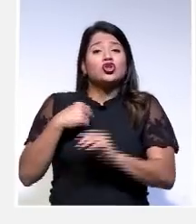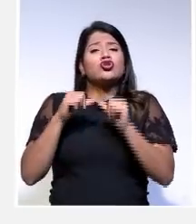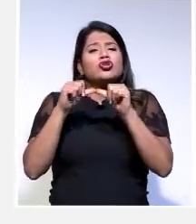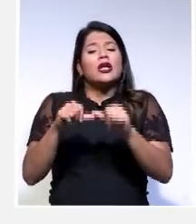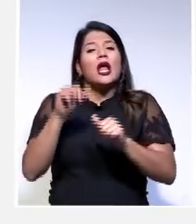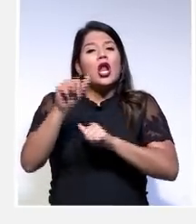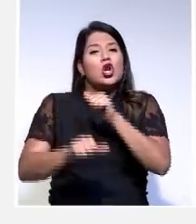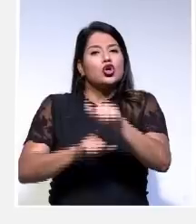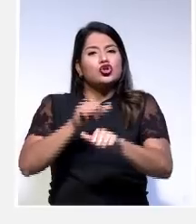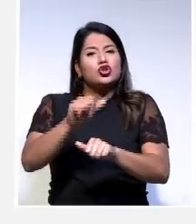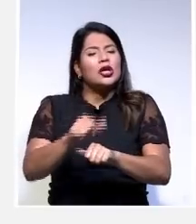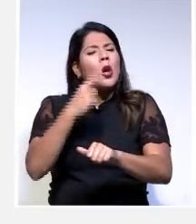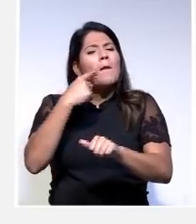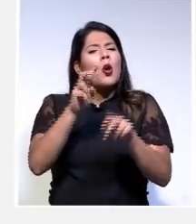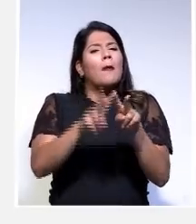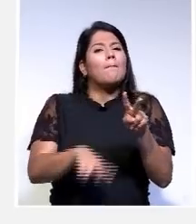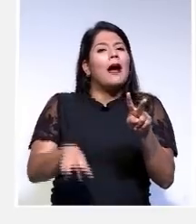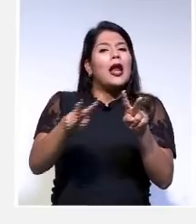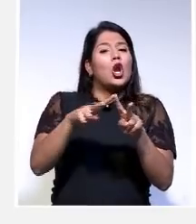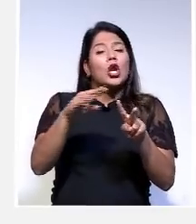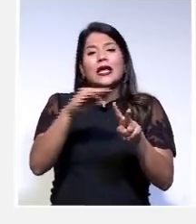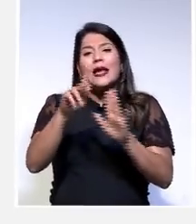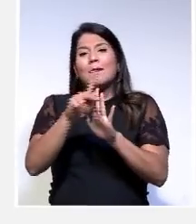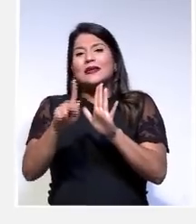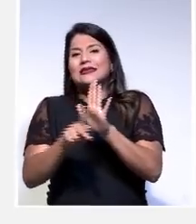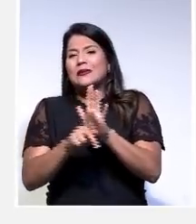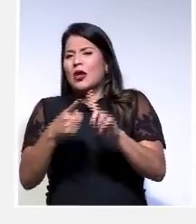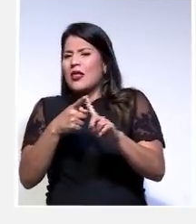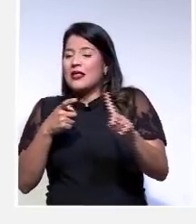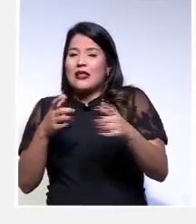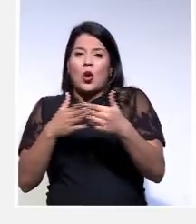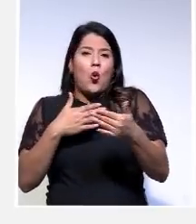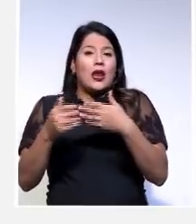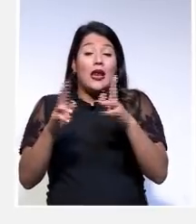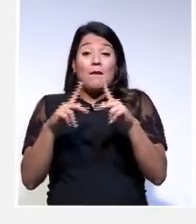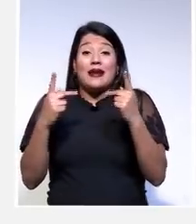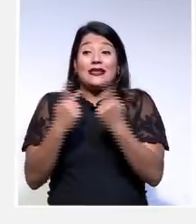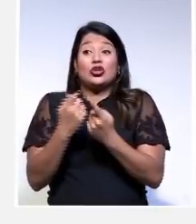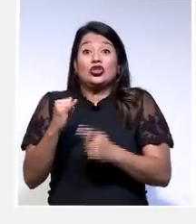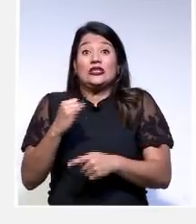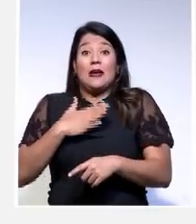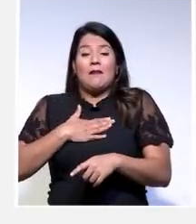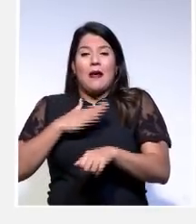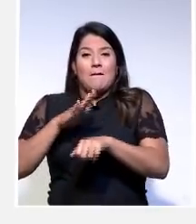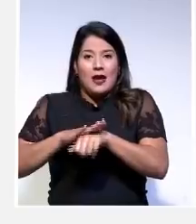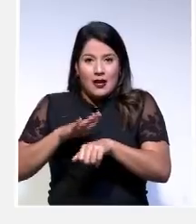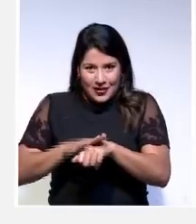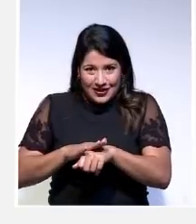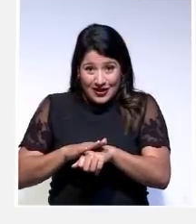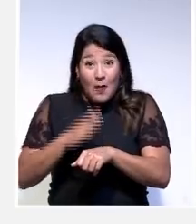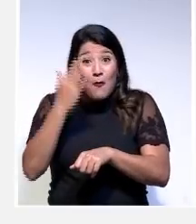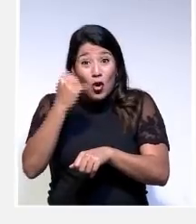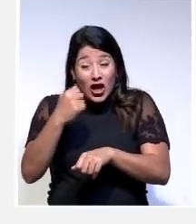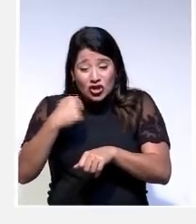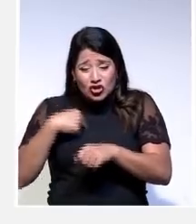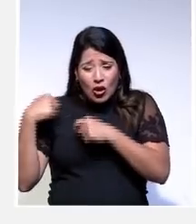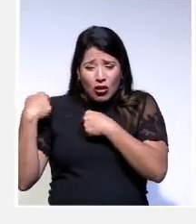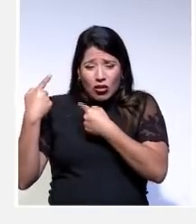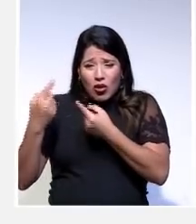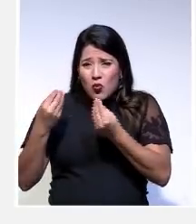luchando por esos valores y principios desde cualquier trinchera que me lo permita y por los que me he dedicado tantos años